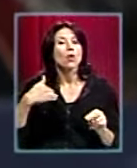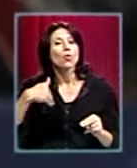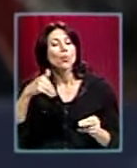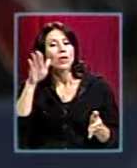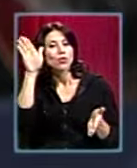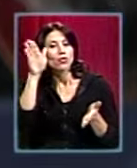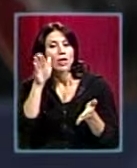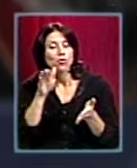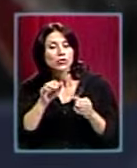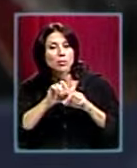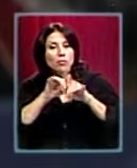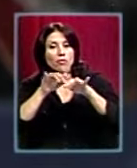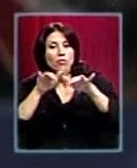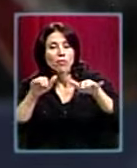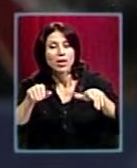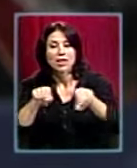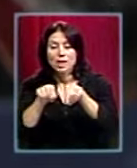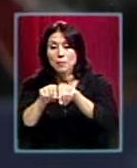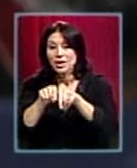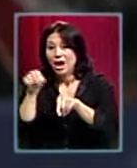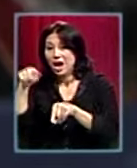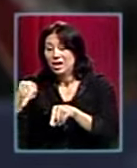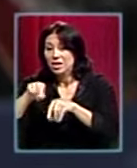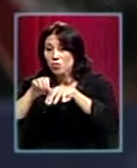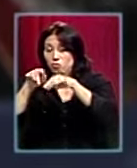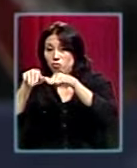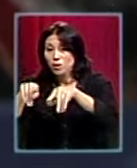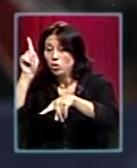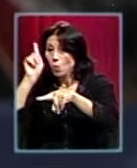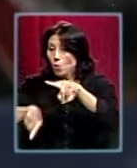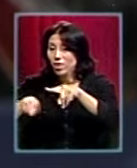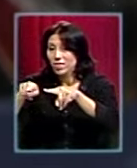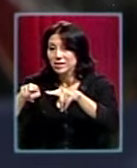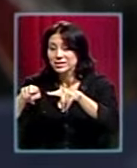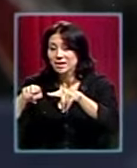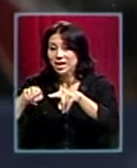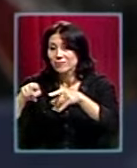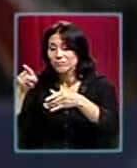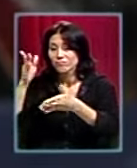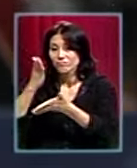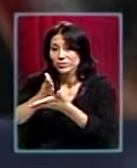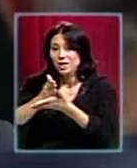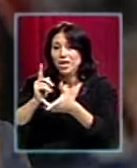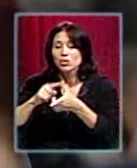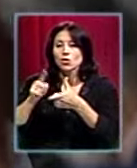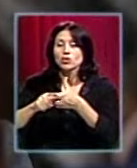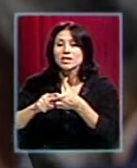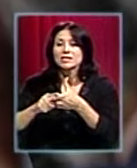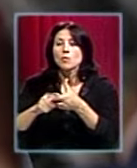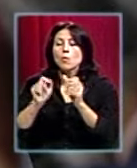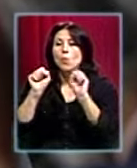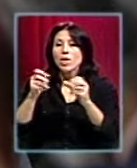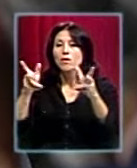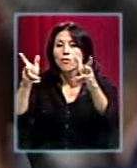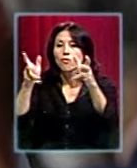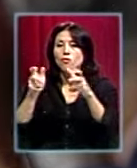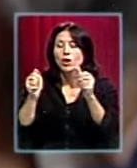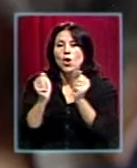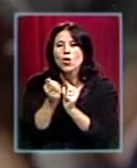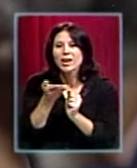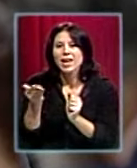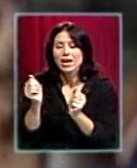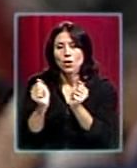ser reducidas por razones tecnológicas, entonces las captura a través de, en este caso, de árboles, y